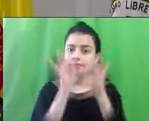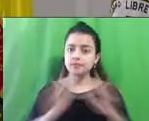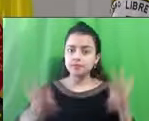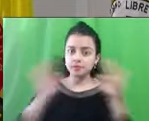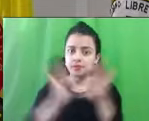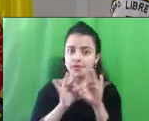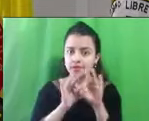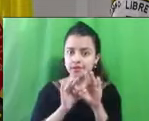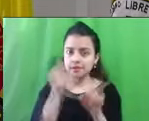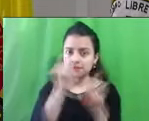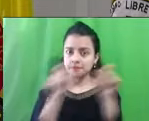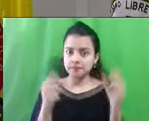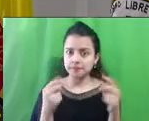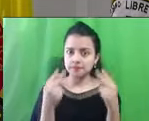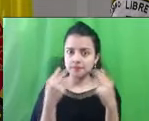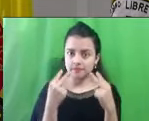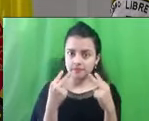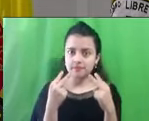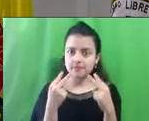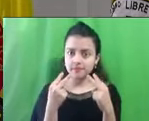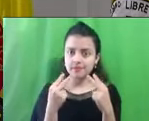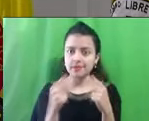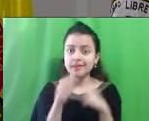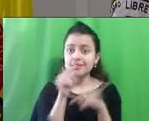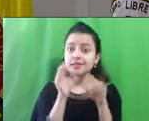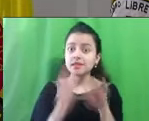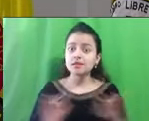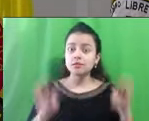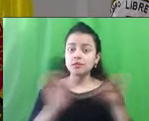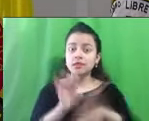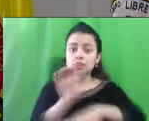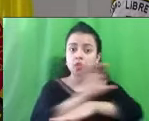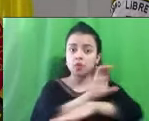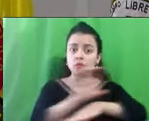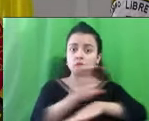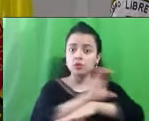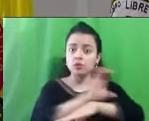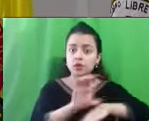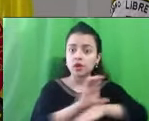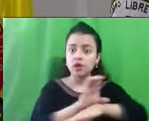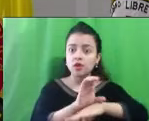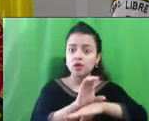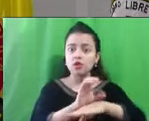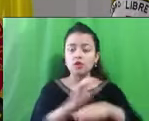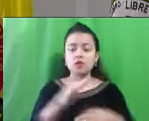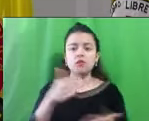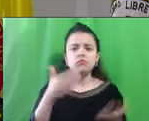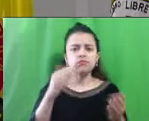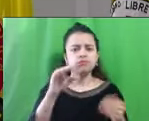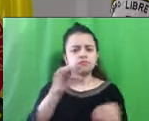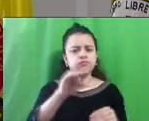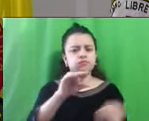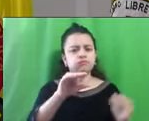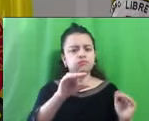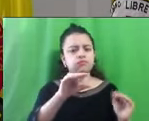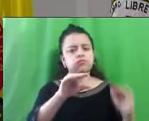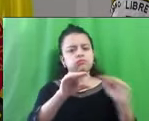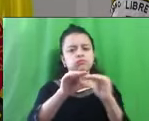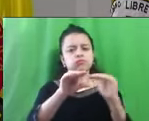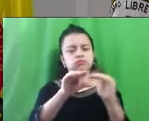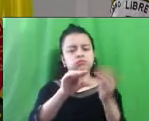si se han cambiado los discos duros de los computadores. Uno, porque son los recursos del Estado, los impuestos y lo que ustedes realizan